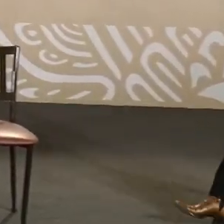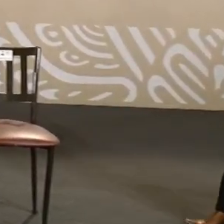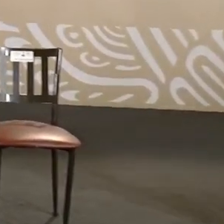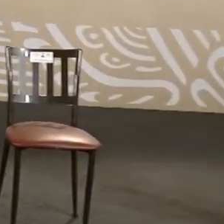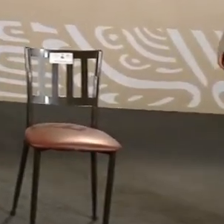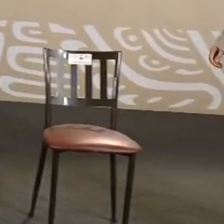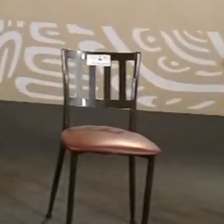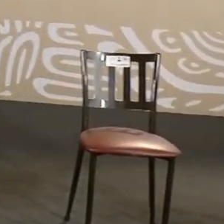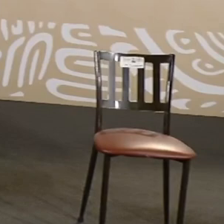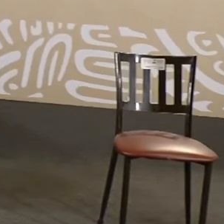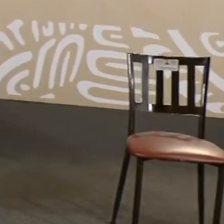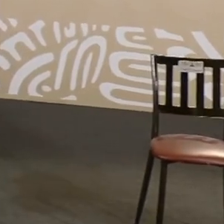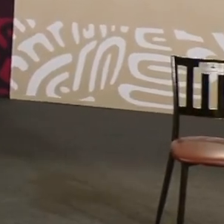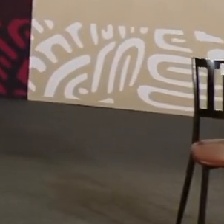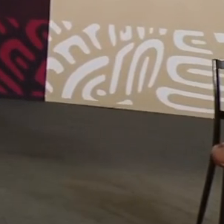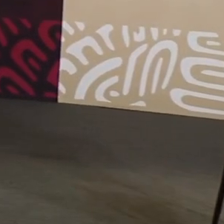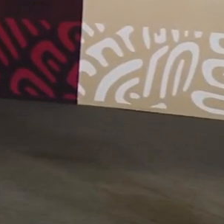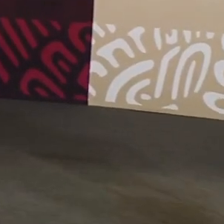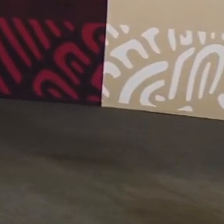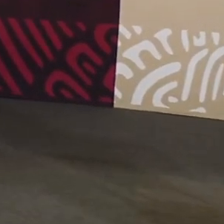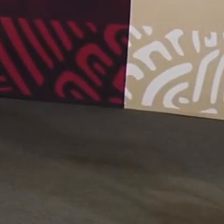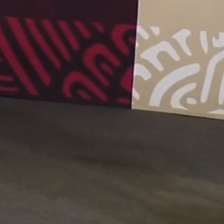Ánimo, ánimo.